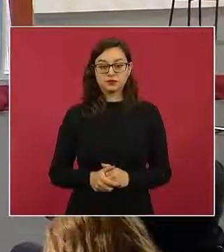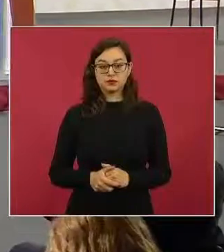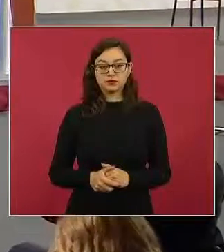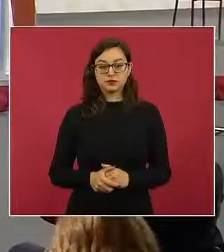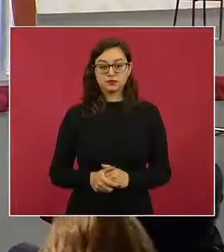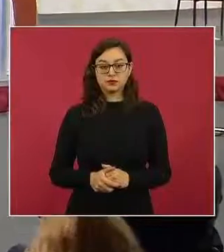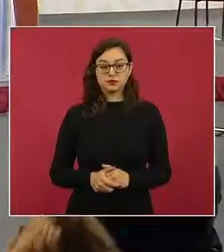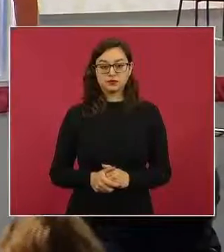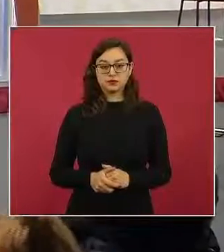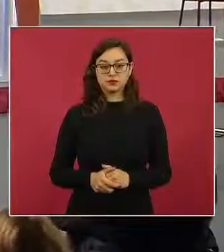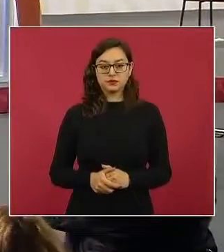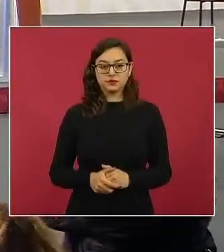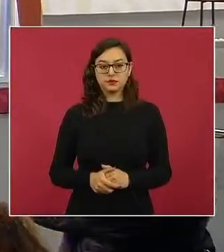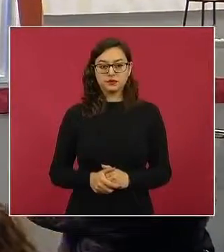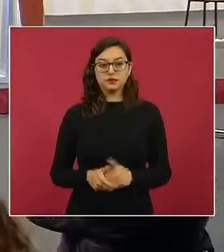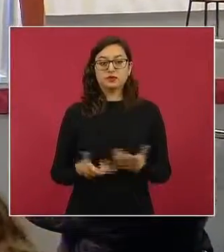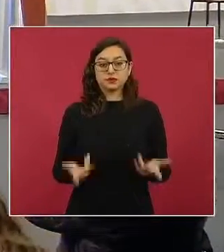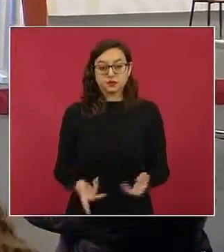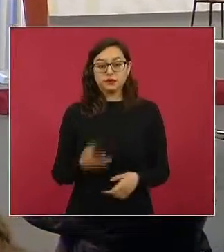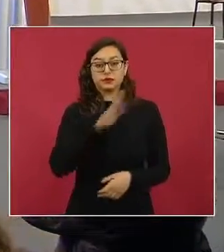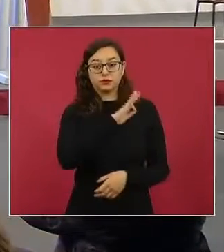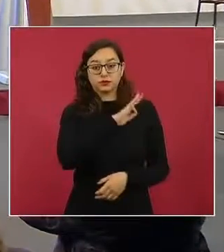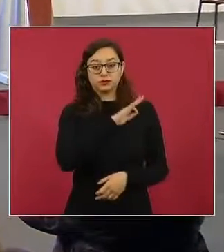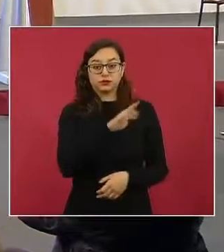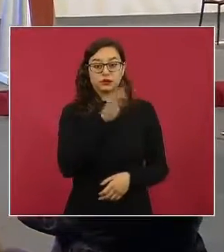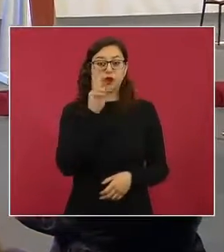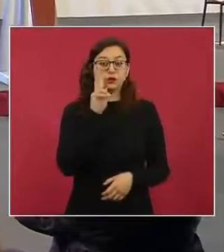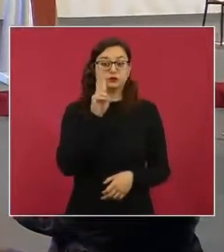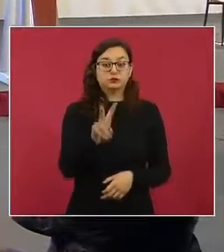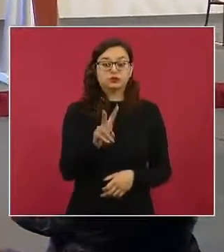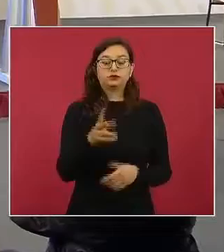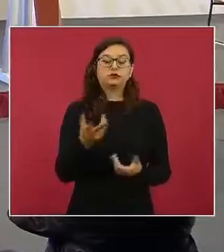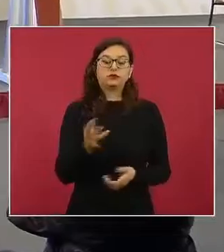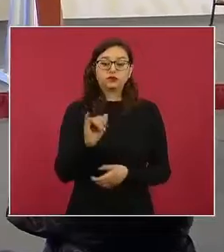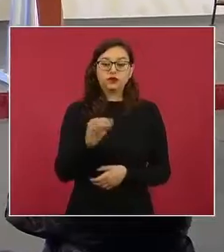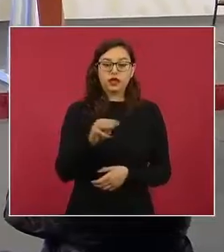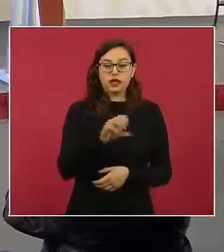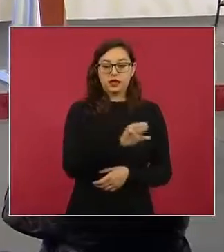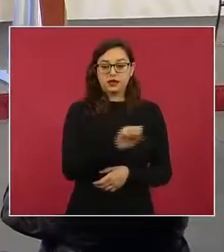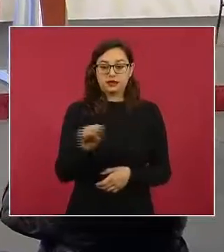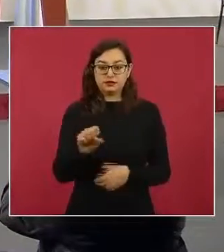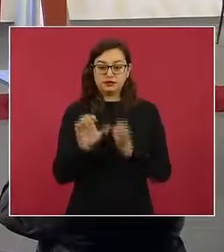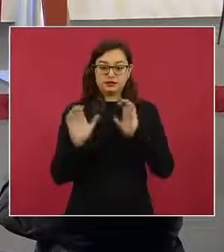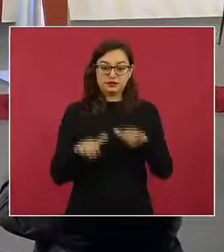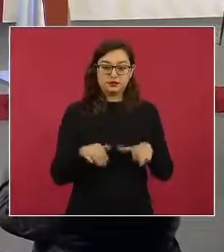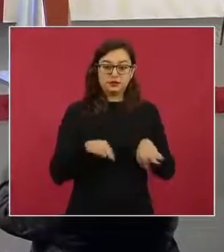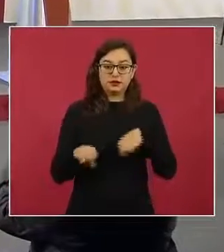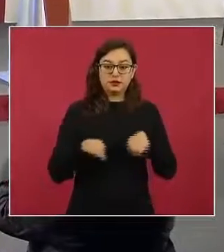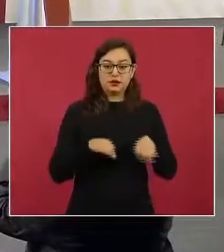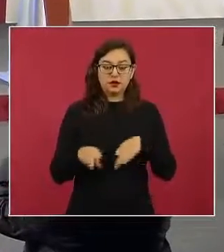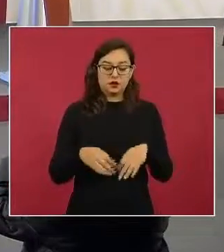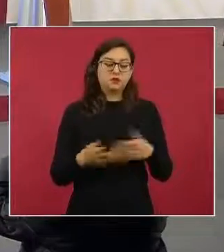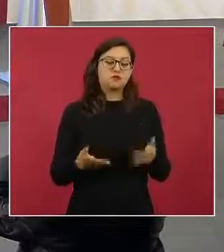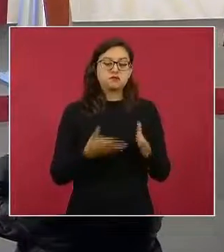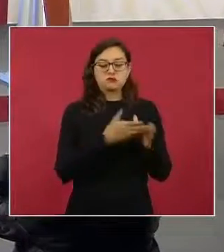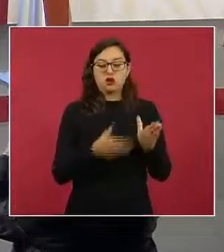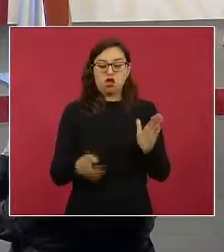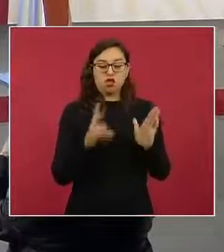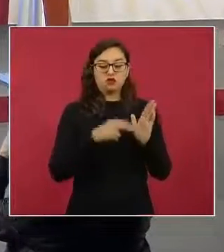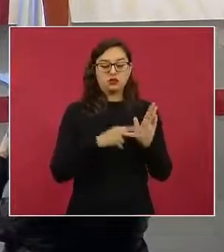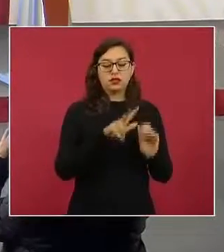Aquí podemos apreciar los puestos de trabajo registrados en el Seguro Social de diciembre del 2018 a la